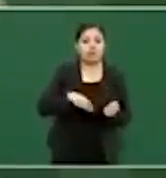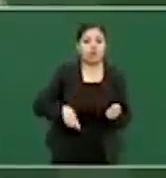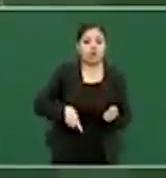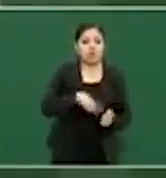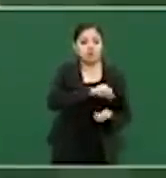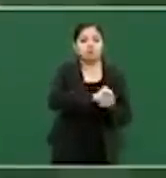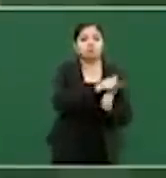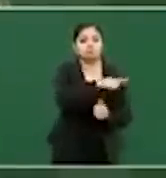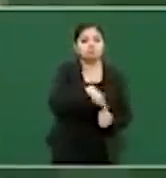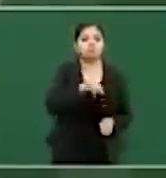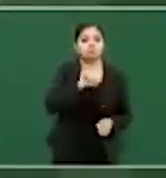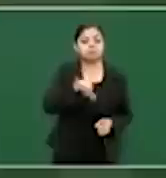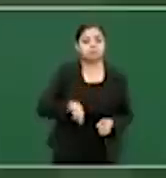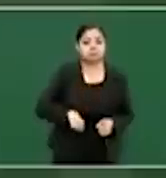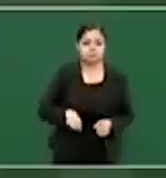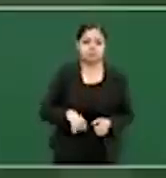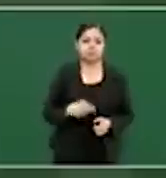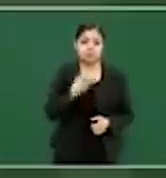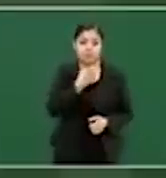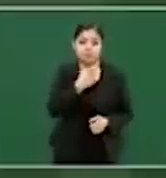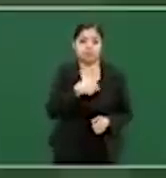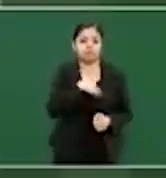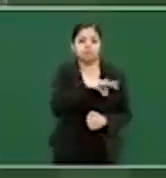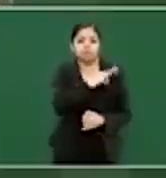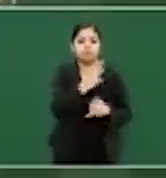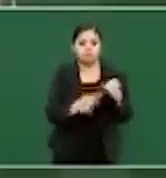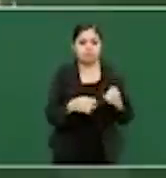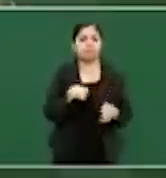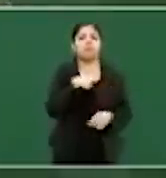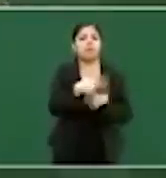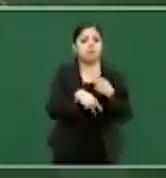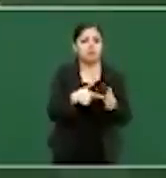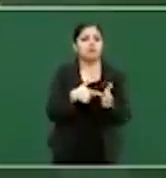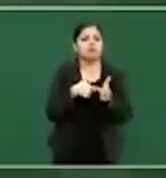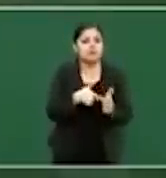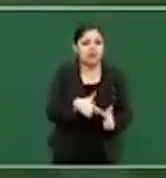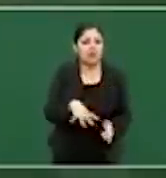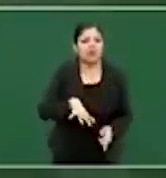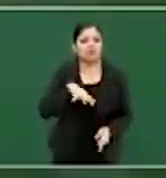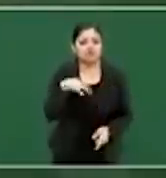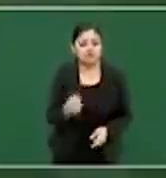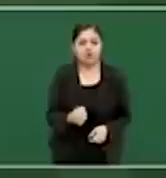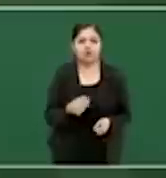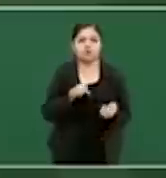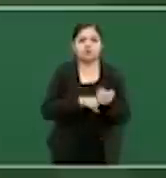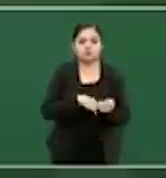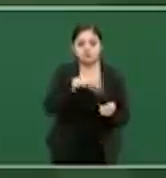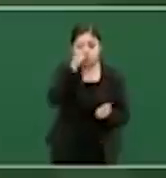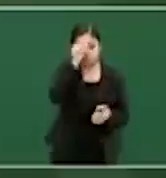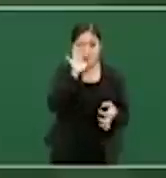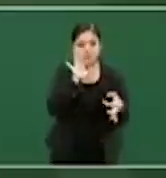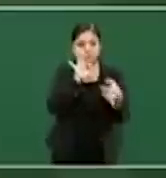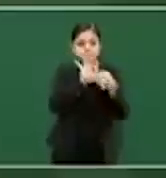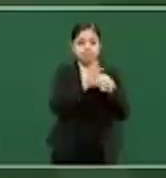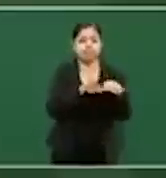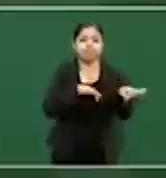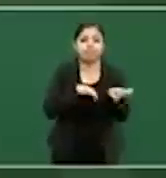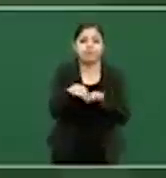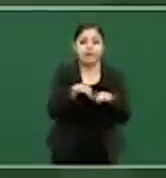Y como conclusión, pues continuaremos realizando el esfuerzo interinstitucional para